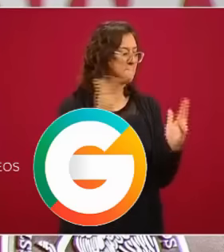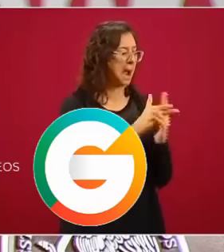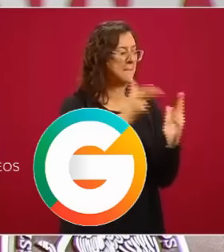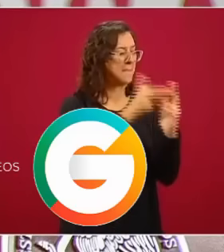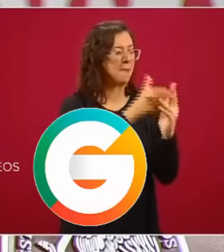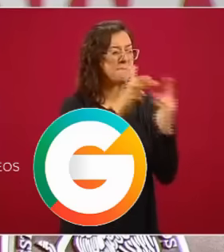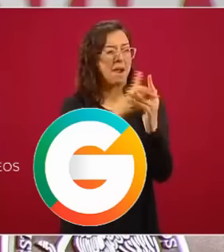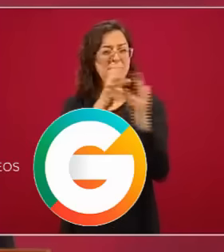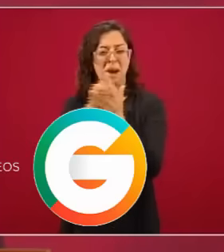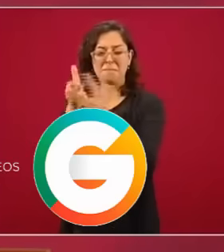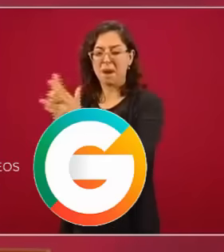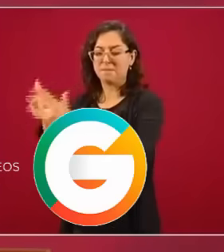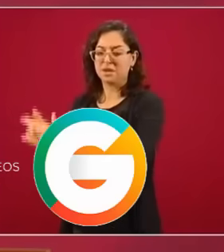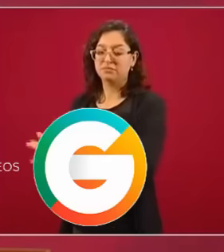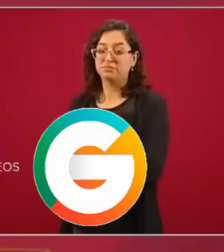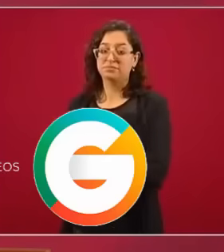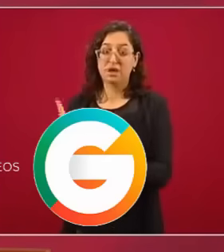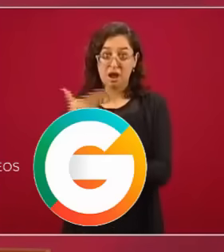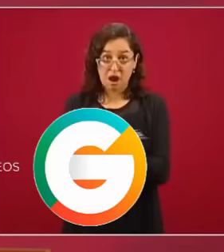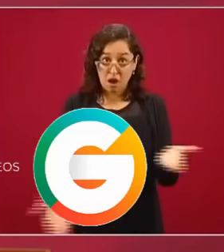Eso no.